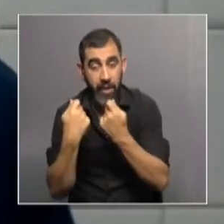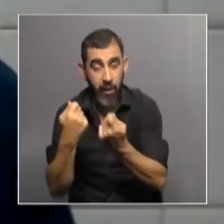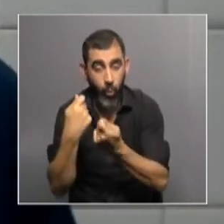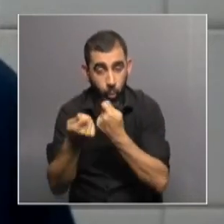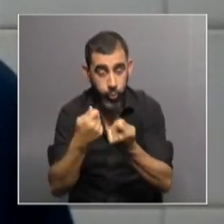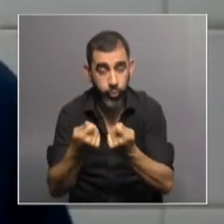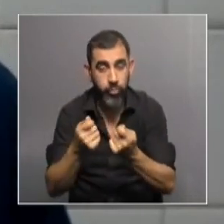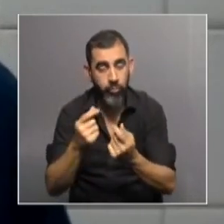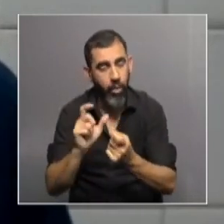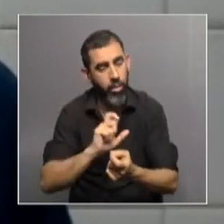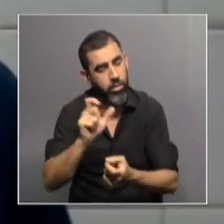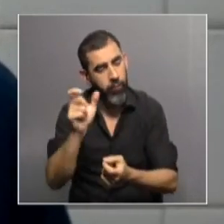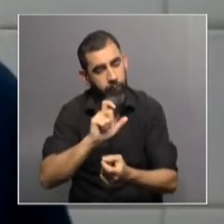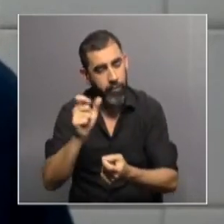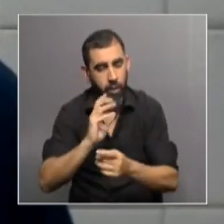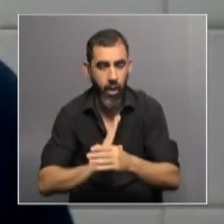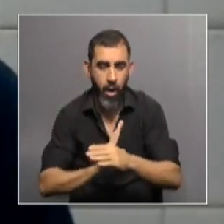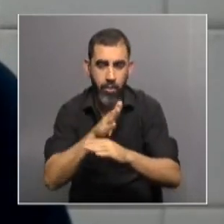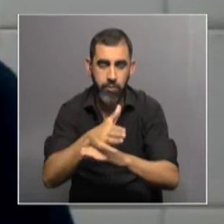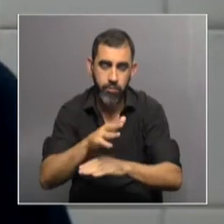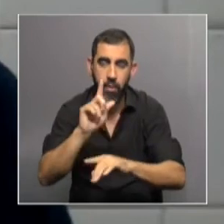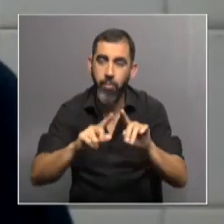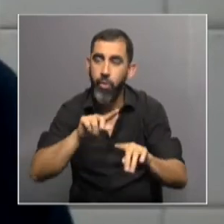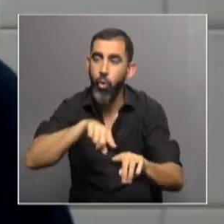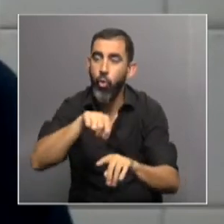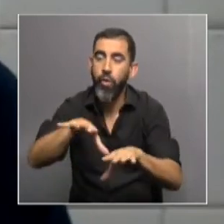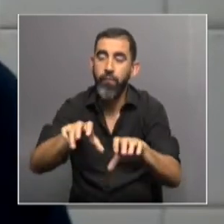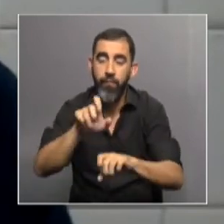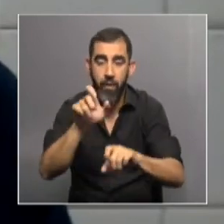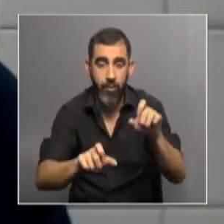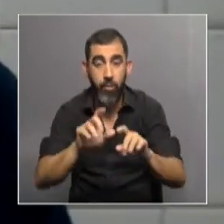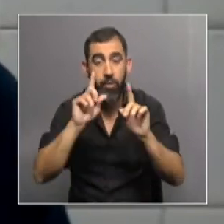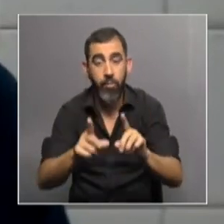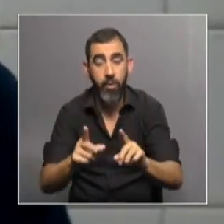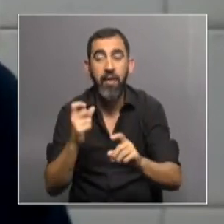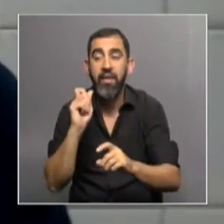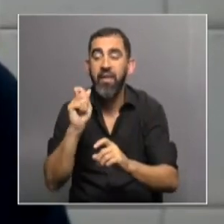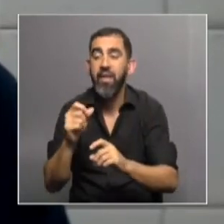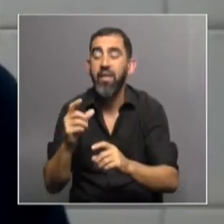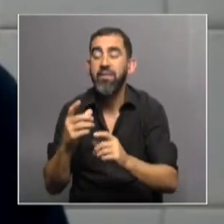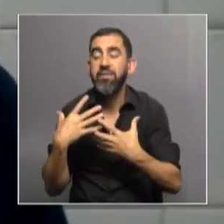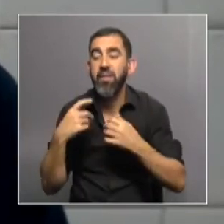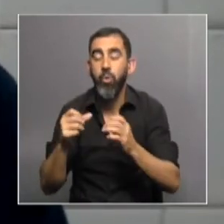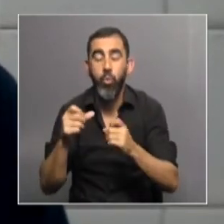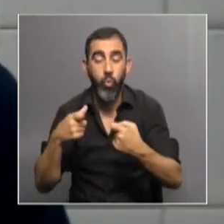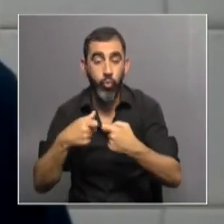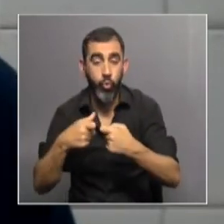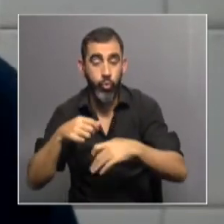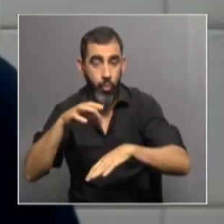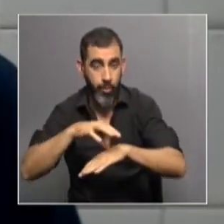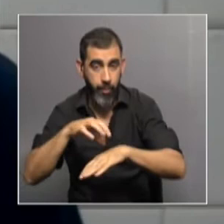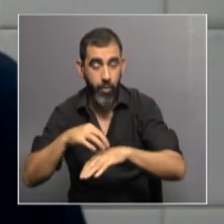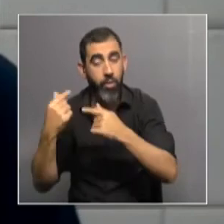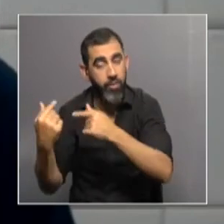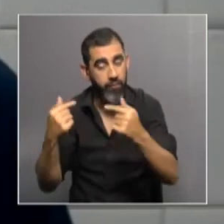una diferencia muy importante del acceso en función de la región y en la función del prestador es decir no es lo mismo el acceso en una